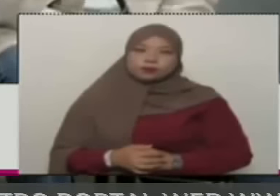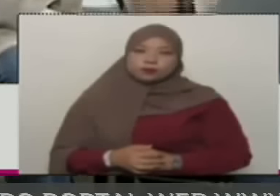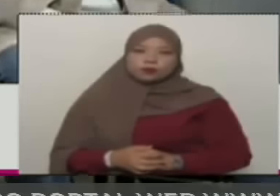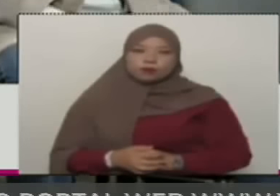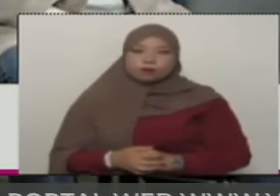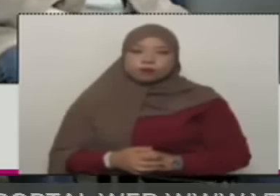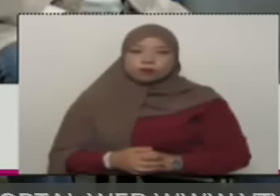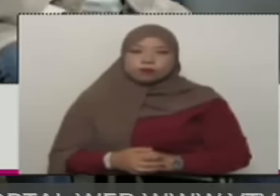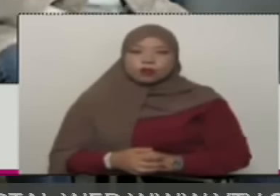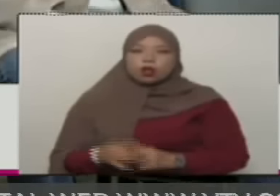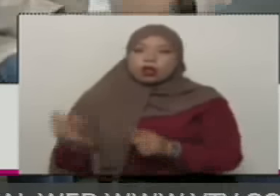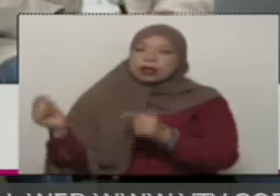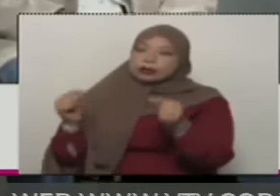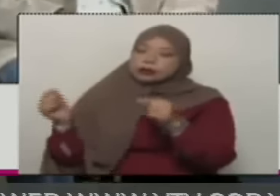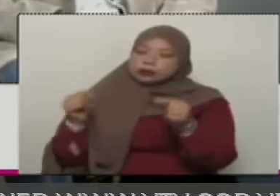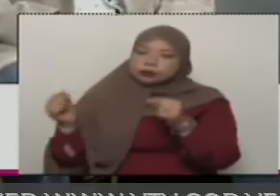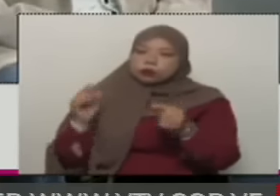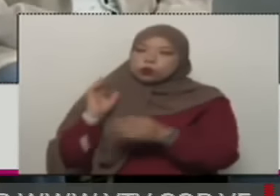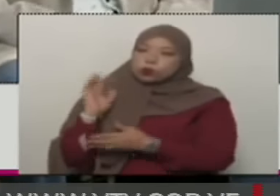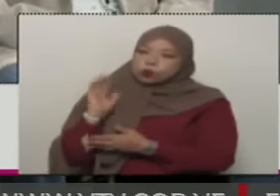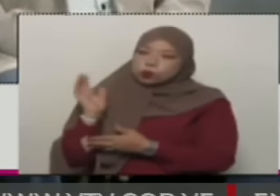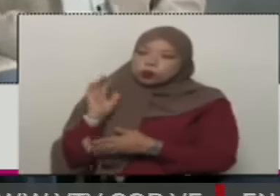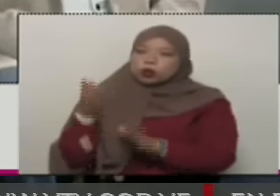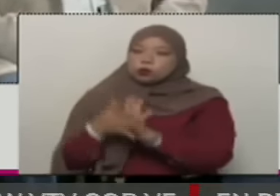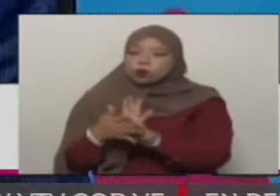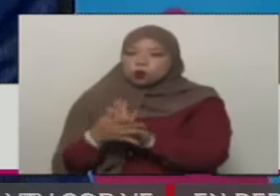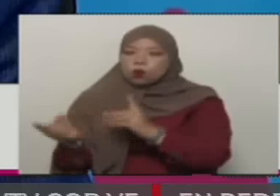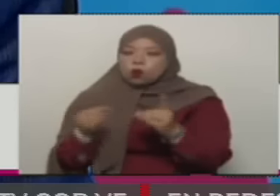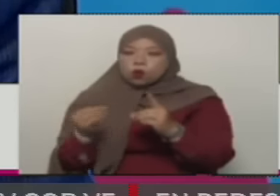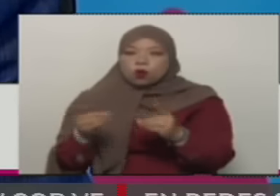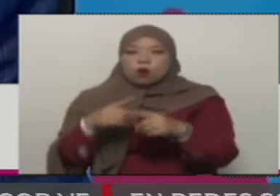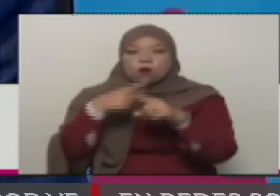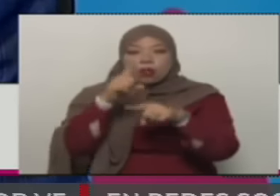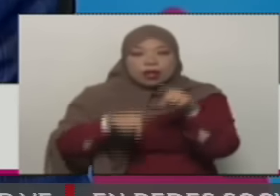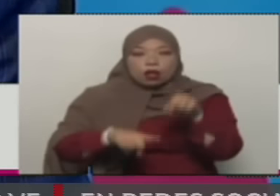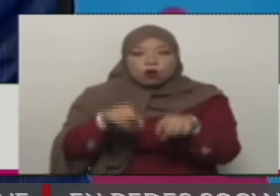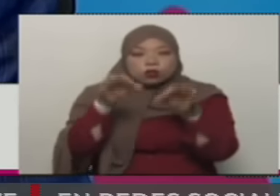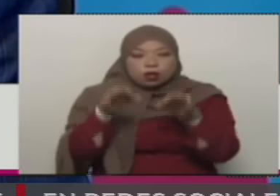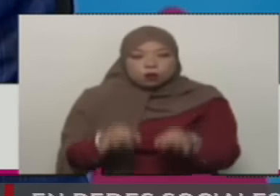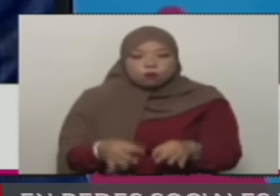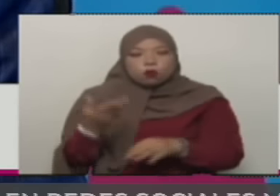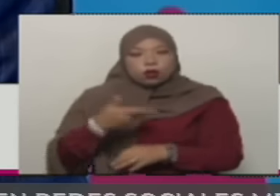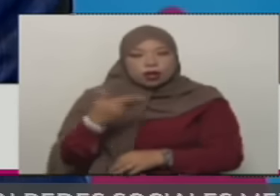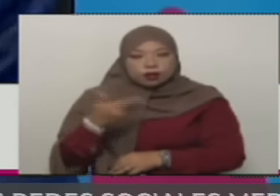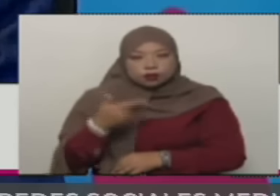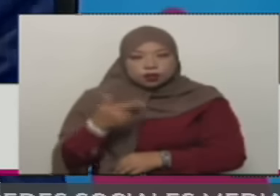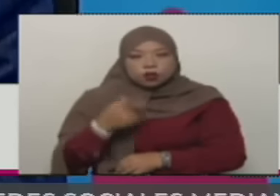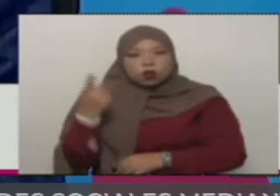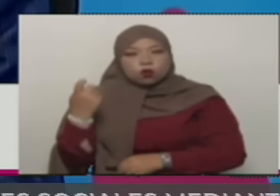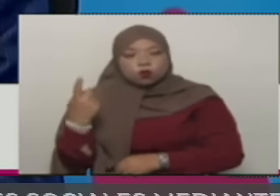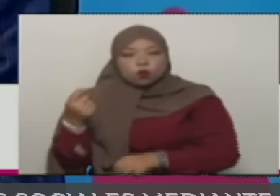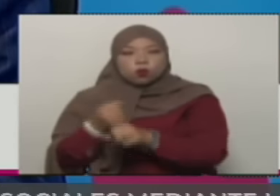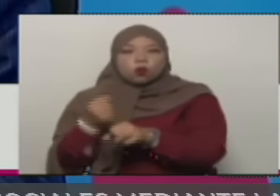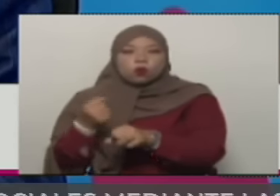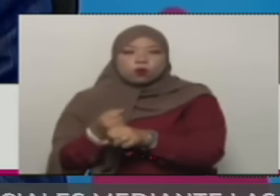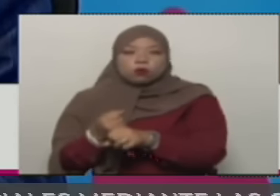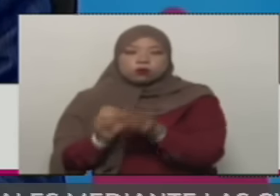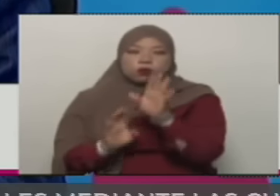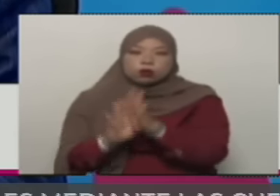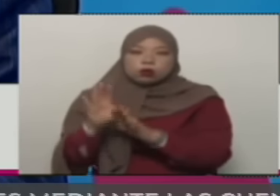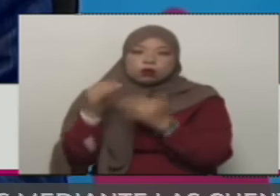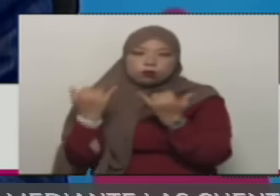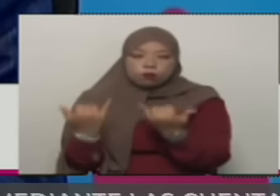Y hemos hablado mucho de lo cuantitativo y de lo cualitativo. Correcto. Lo cuantitativo, abarcar.